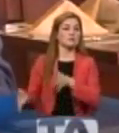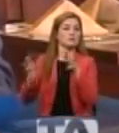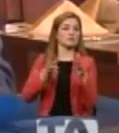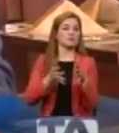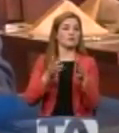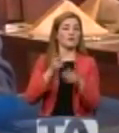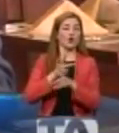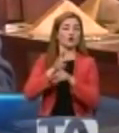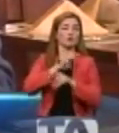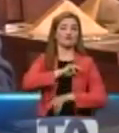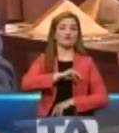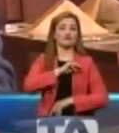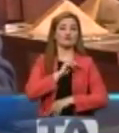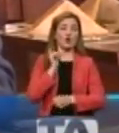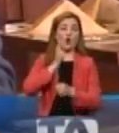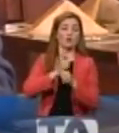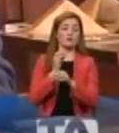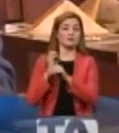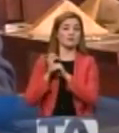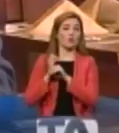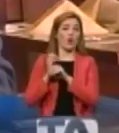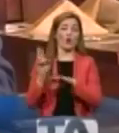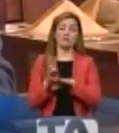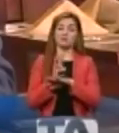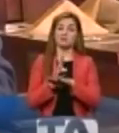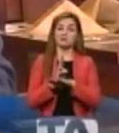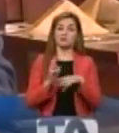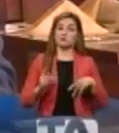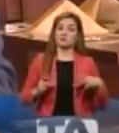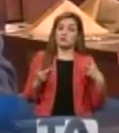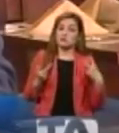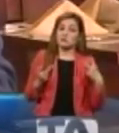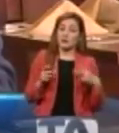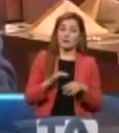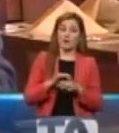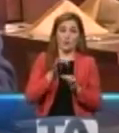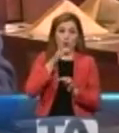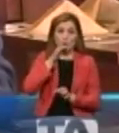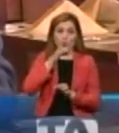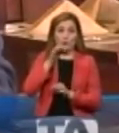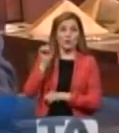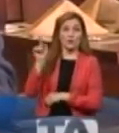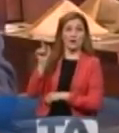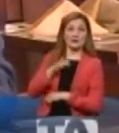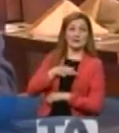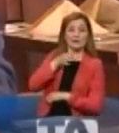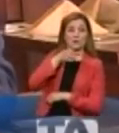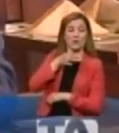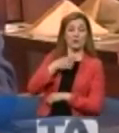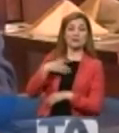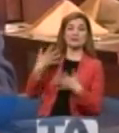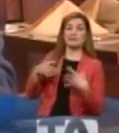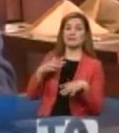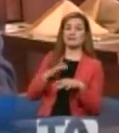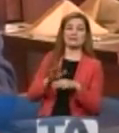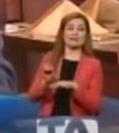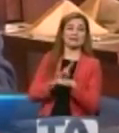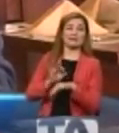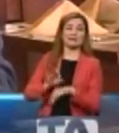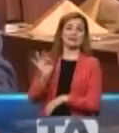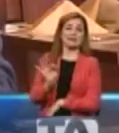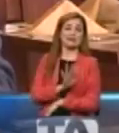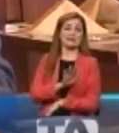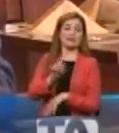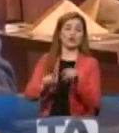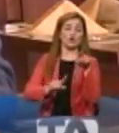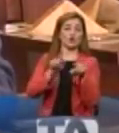estos días una ordenanza que nos obligaría a todos quienes vivimos en esta ciudad a dejar de lado el uso de plásticos y sorbetes. Algunos hoteles